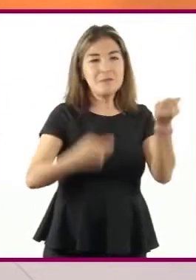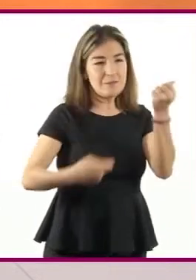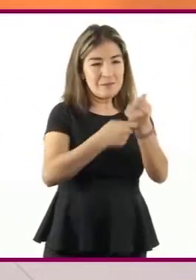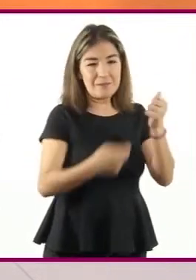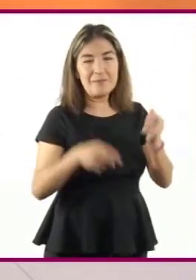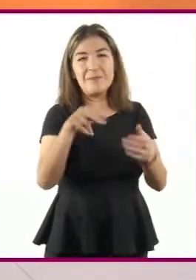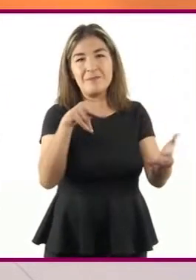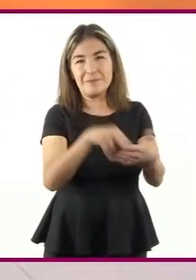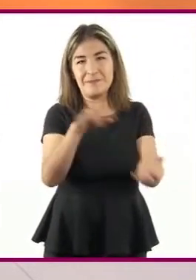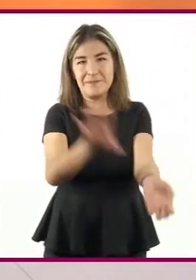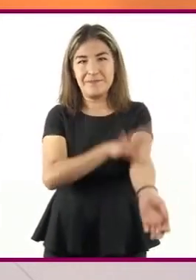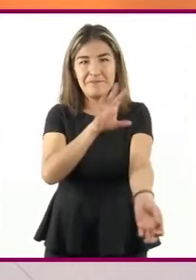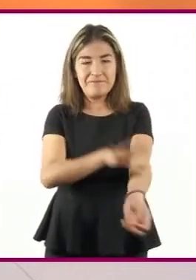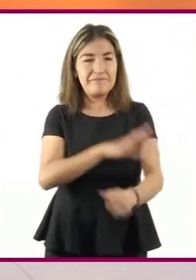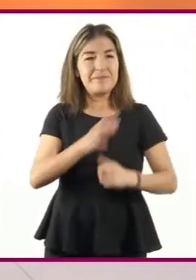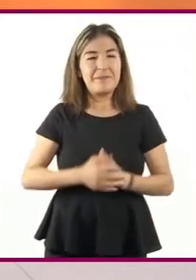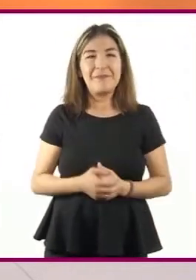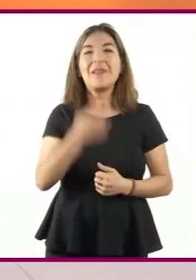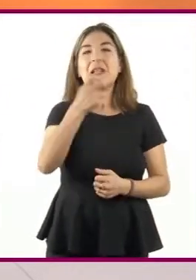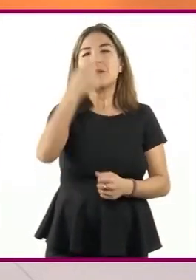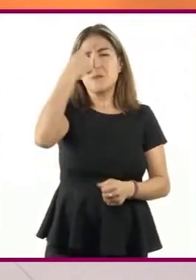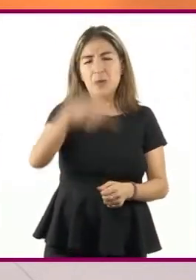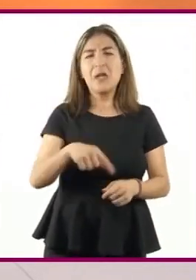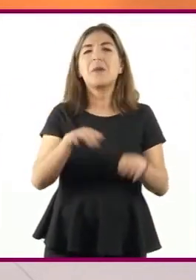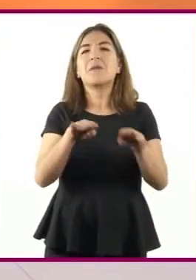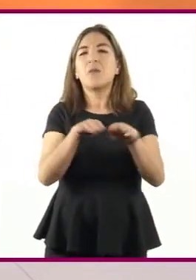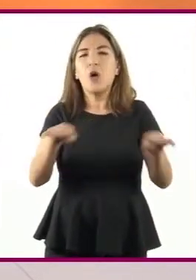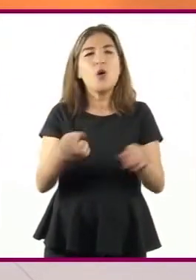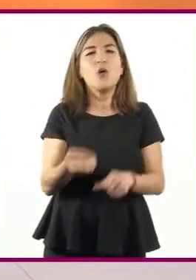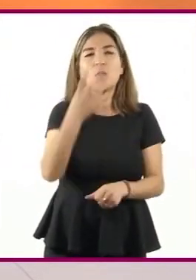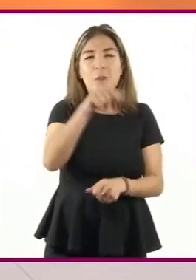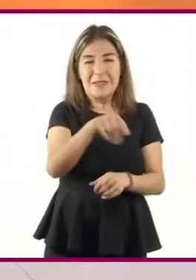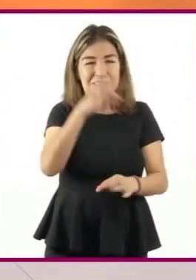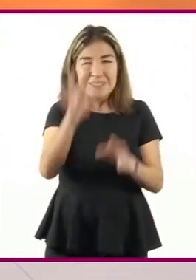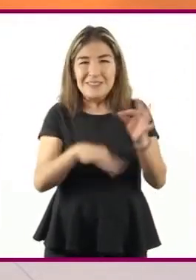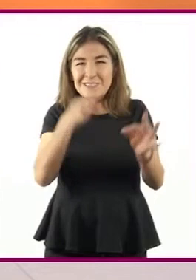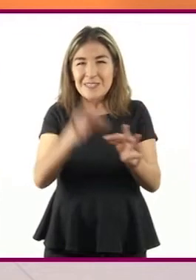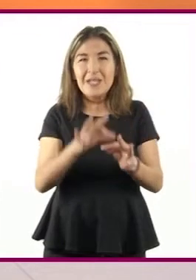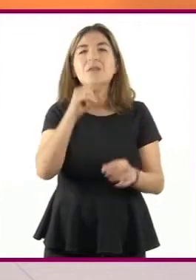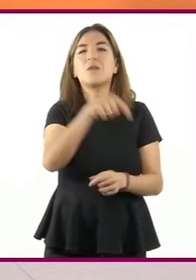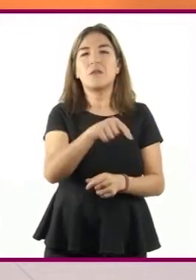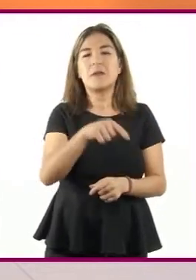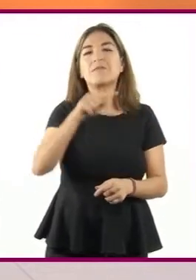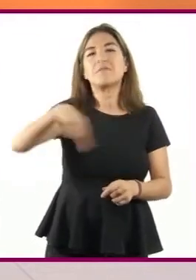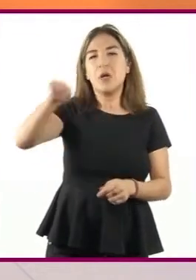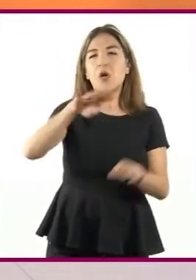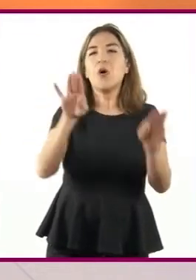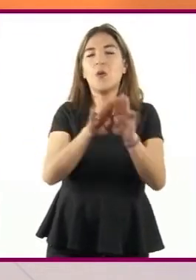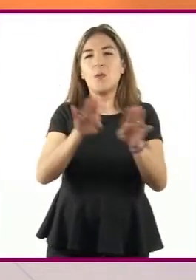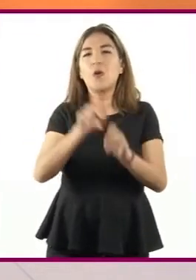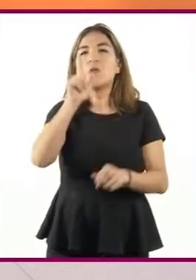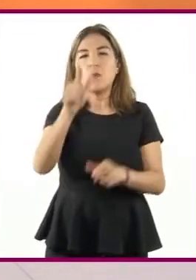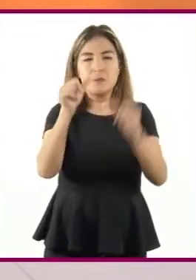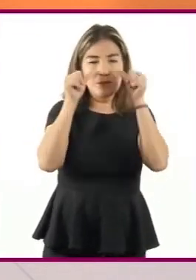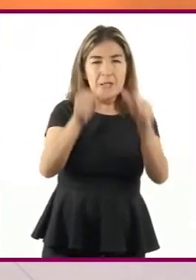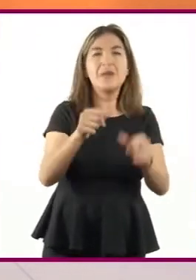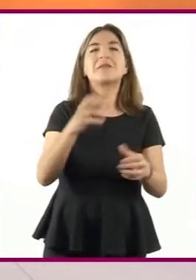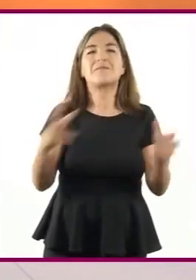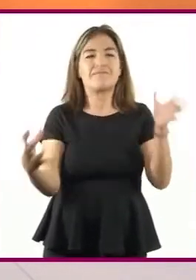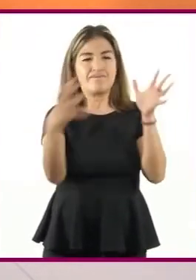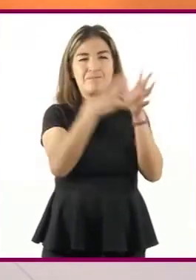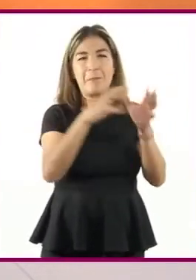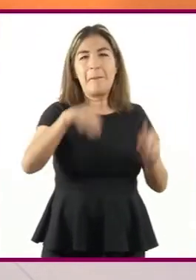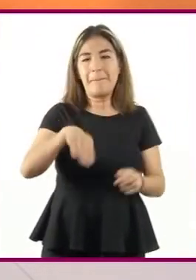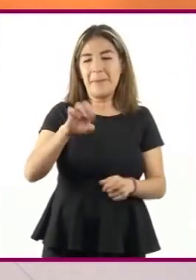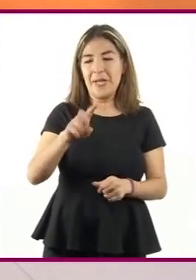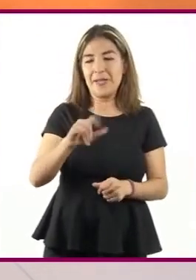cargar. Exacto. Para medir el consumo exacto de electricidad, las compañías que nos prestan el servicio instalan medidores.